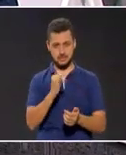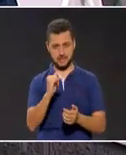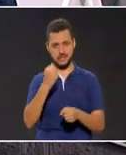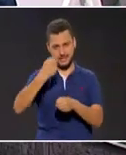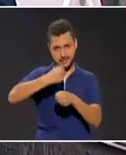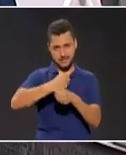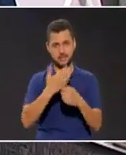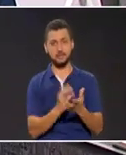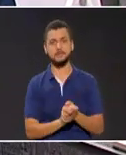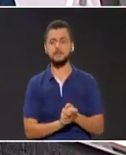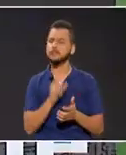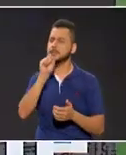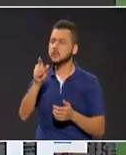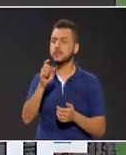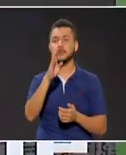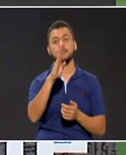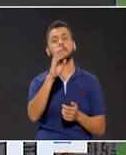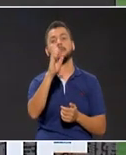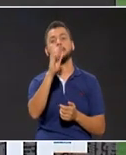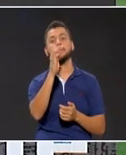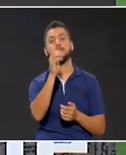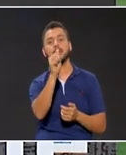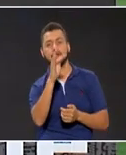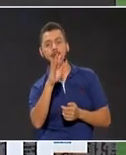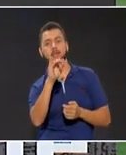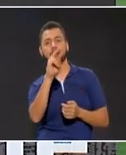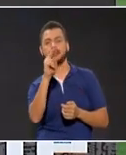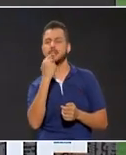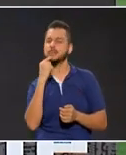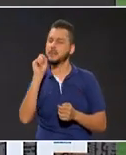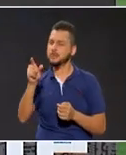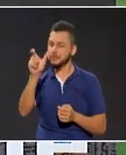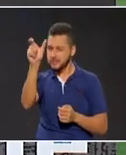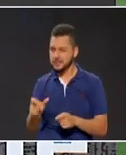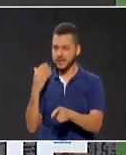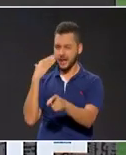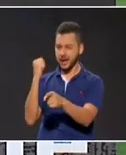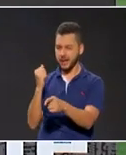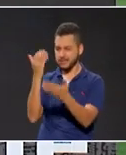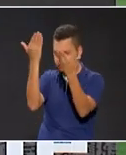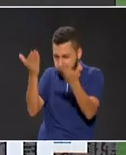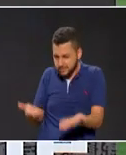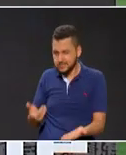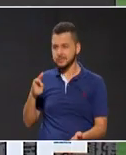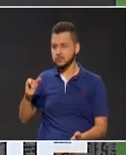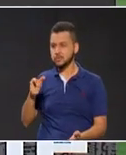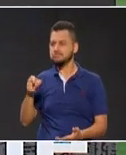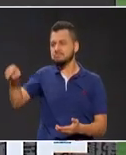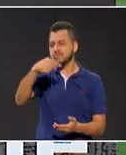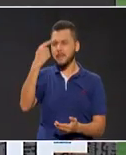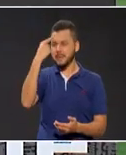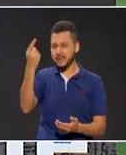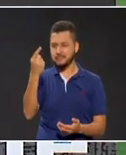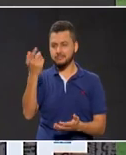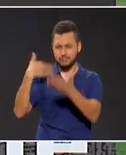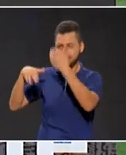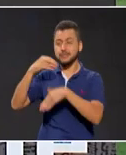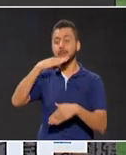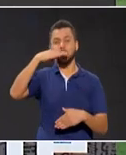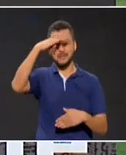candidata Beatriz, conocer más que una respuesta, una opinión suya como mujer, en el sentido de que desde las administraciones se hacen